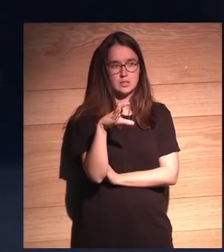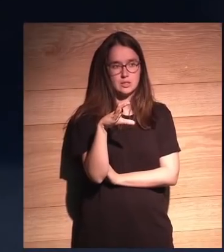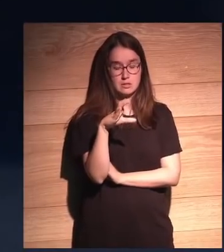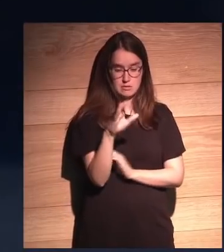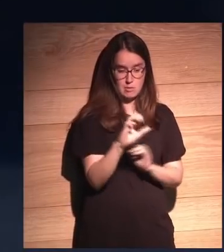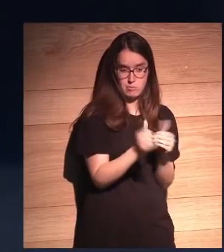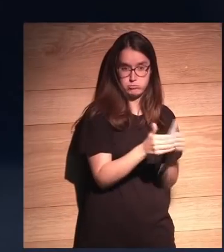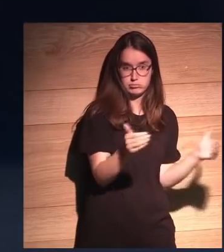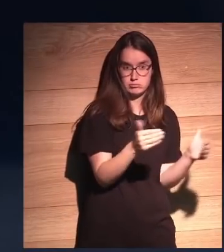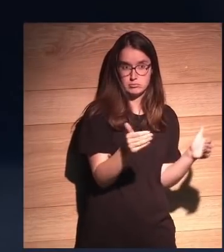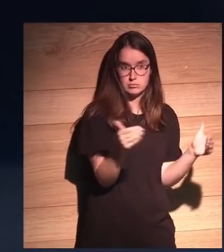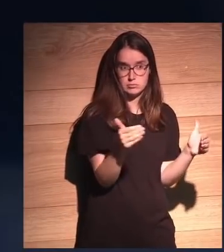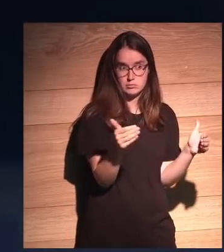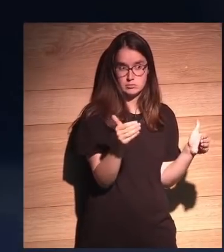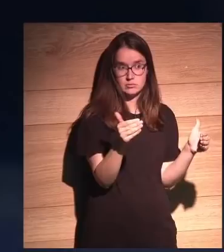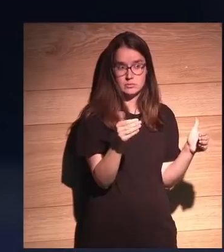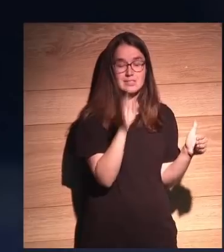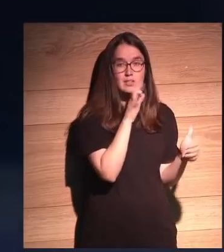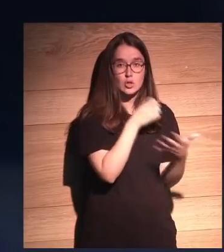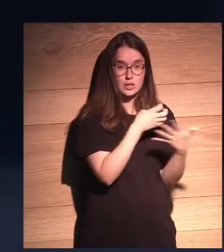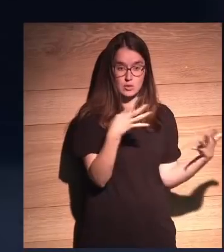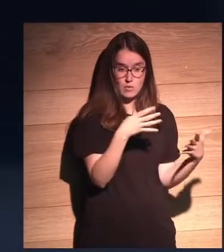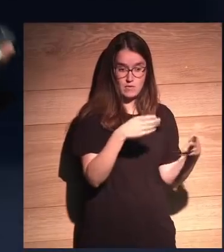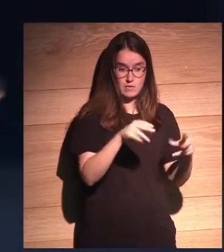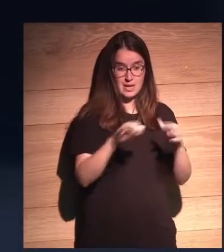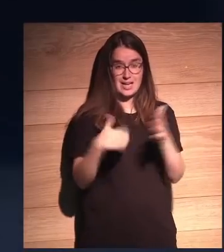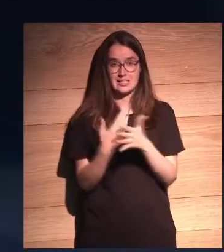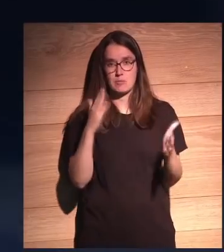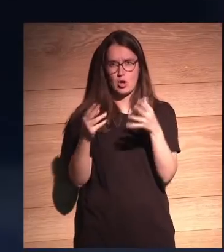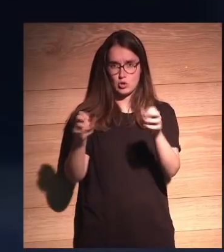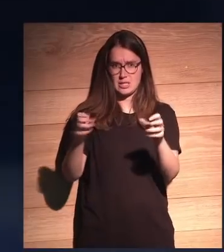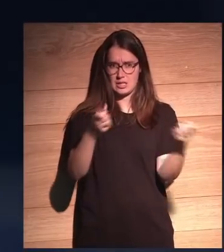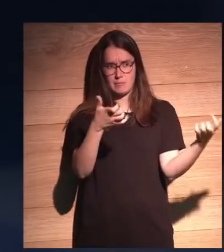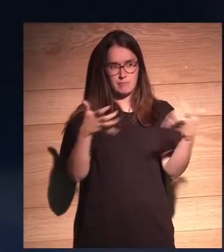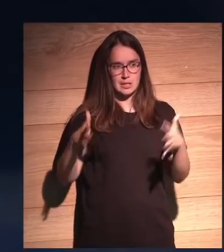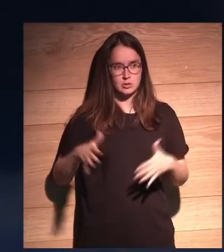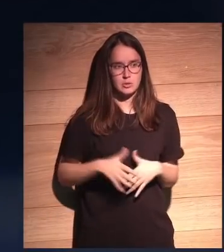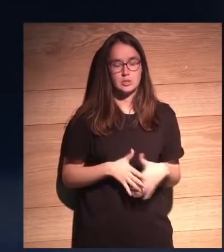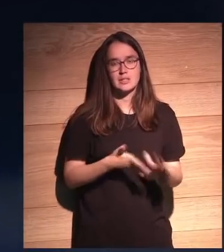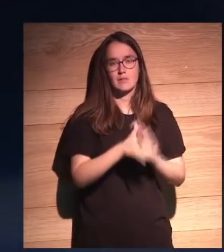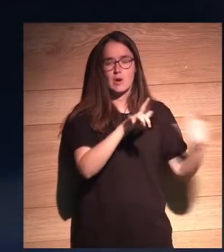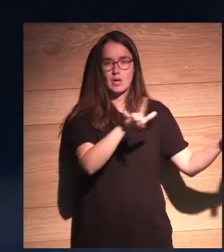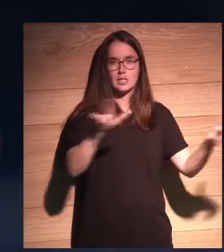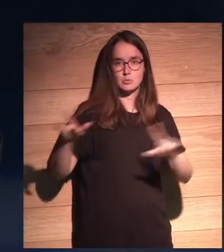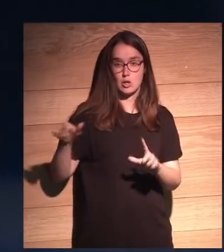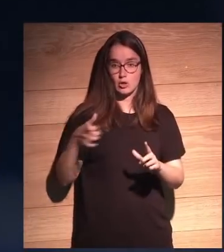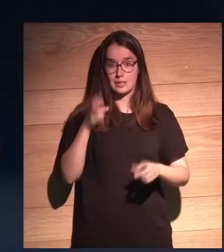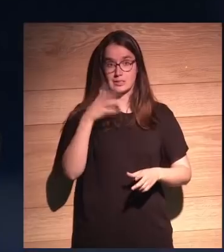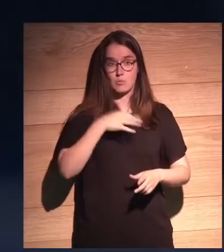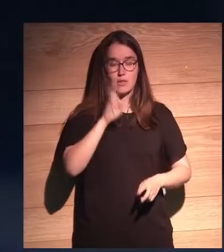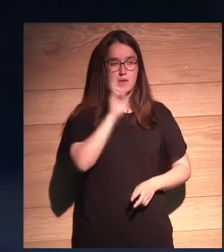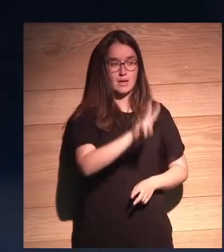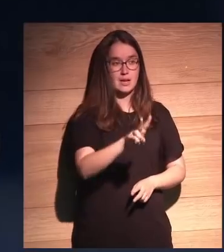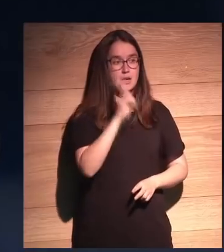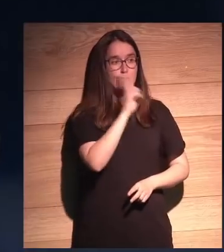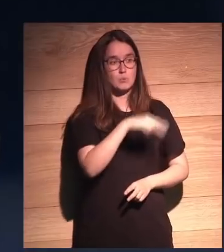desde sus orígenes a finales del siglo XIX hasta los años 80, creo, más o menos. Es una exposición que se podrá ver en el Museo